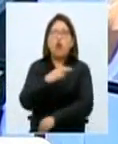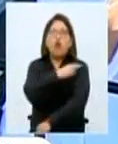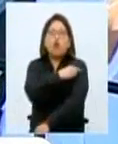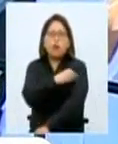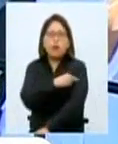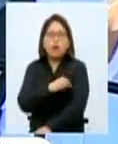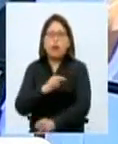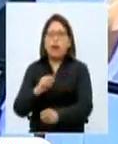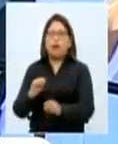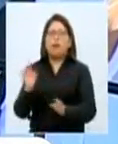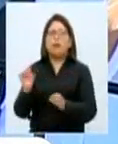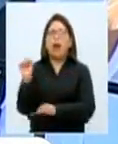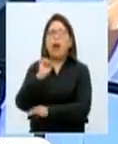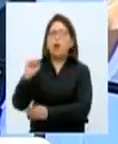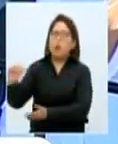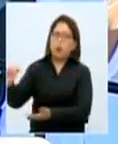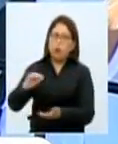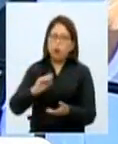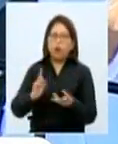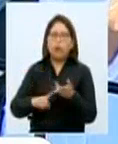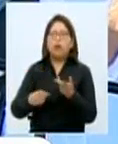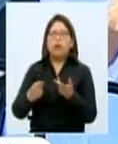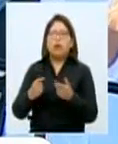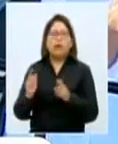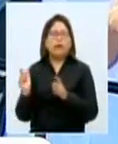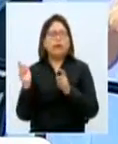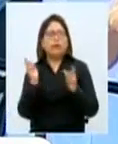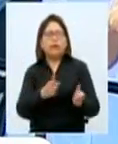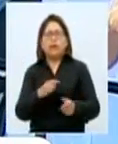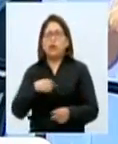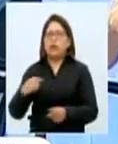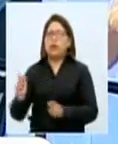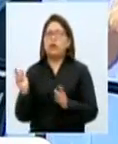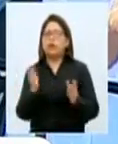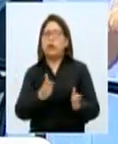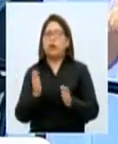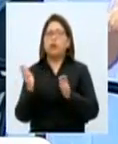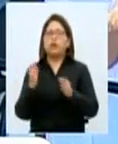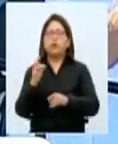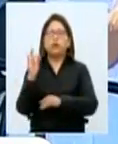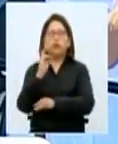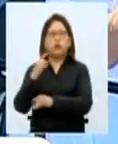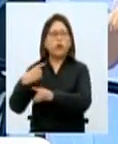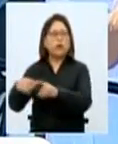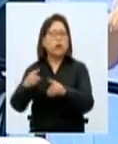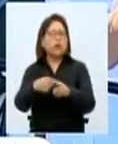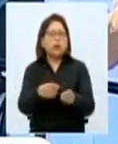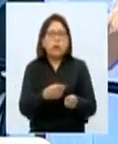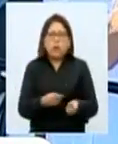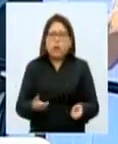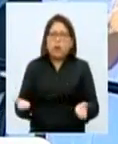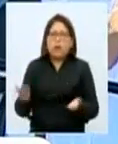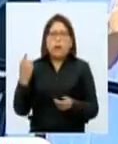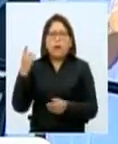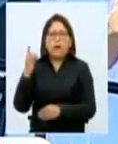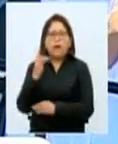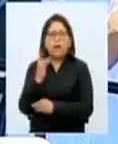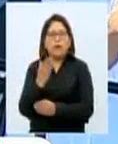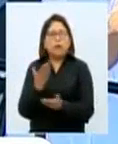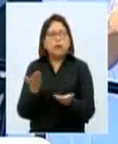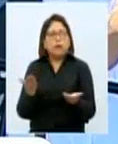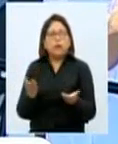recibido elementos de bioseguridad en carácter de donación de nuestro hermano país, sino también